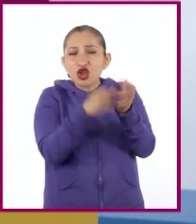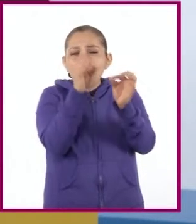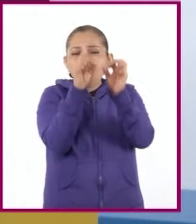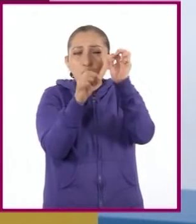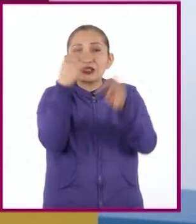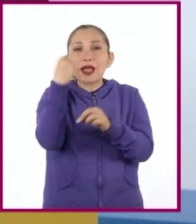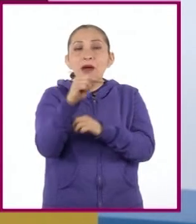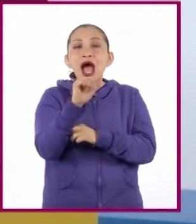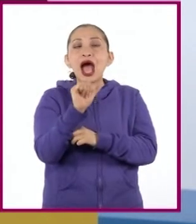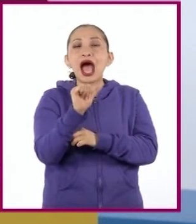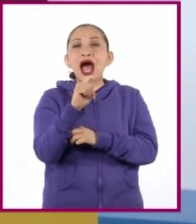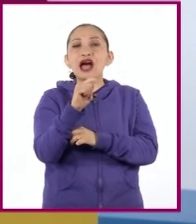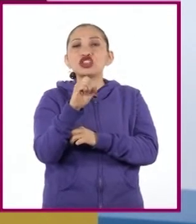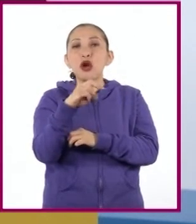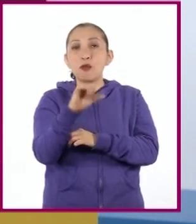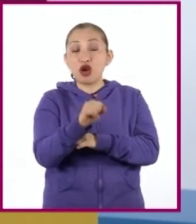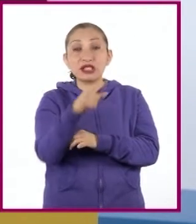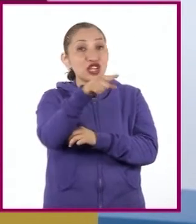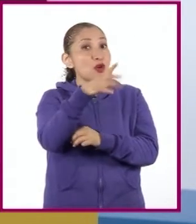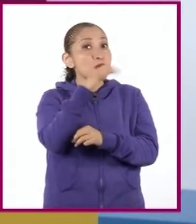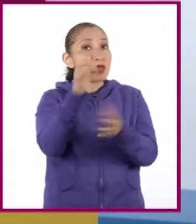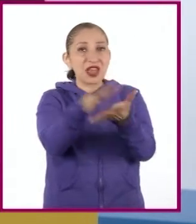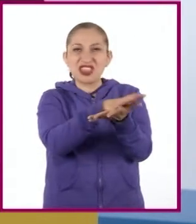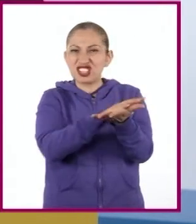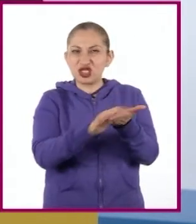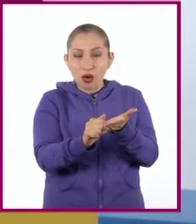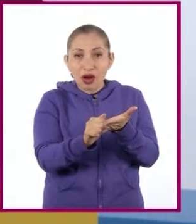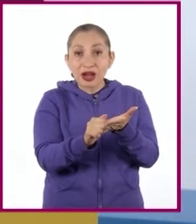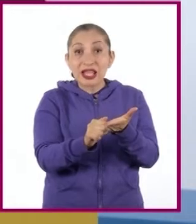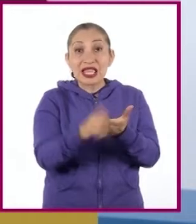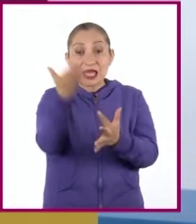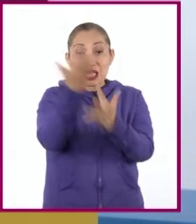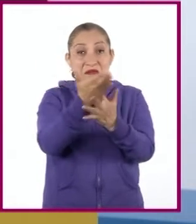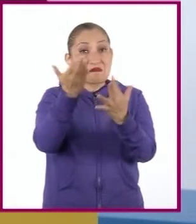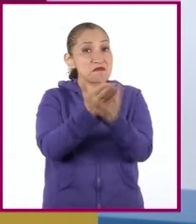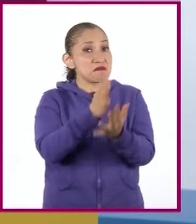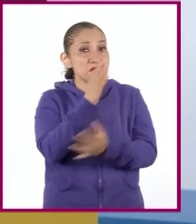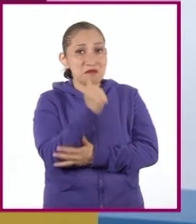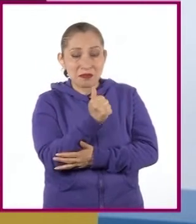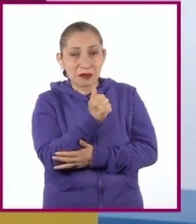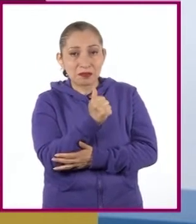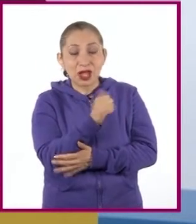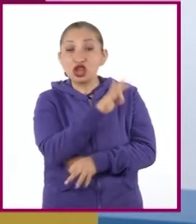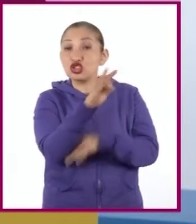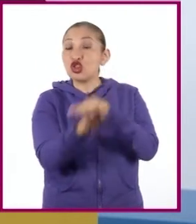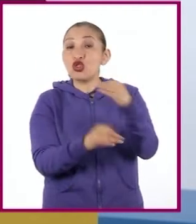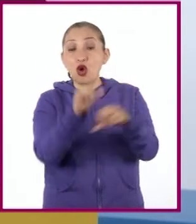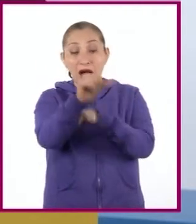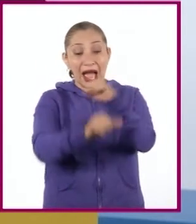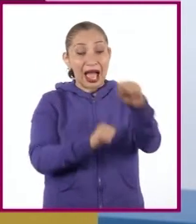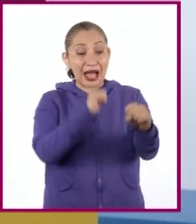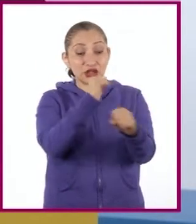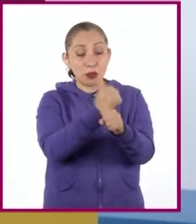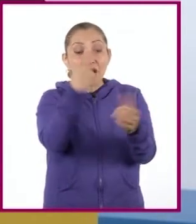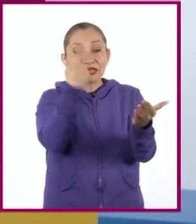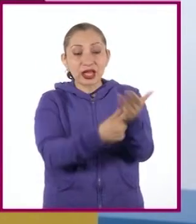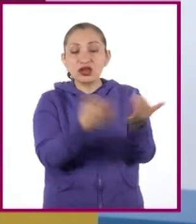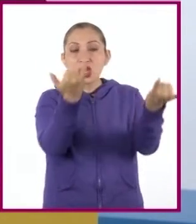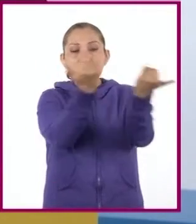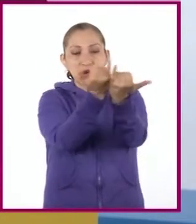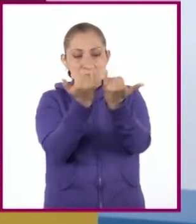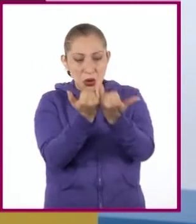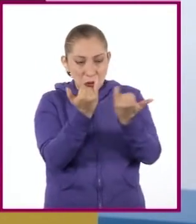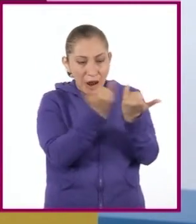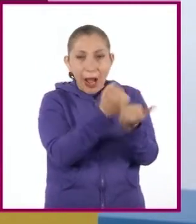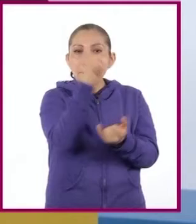llamadas átomos, que son indestructibles e indivisibles. Todos los átomos de un elemento son iguales y